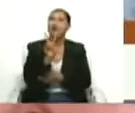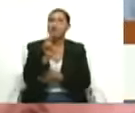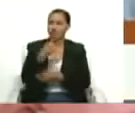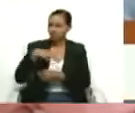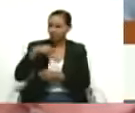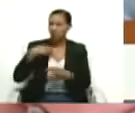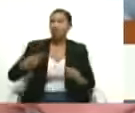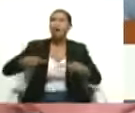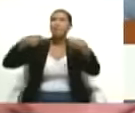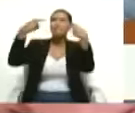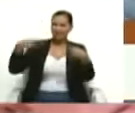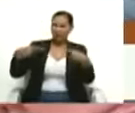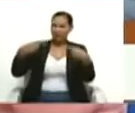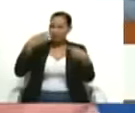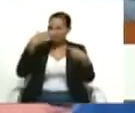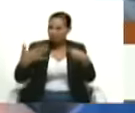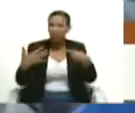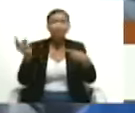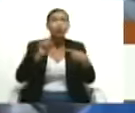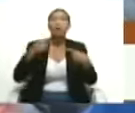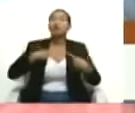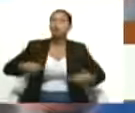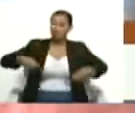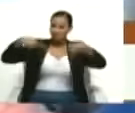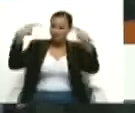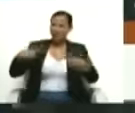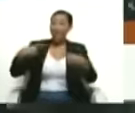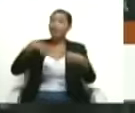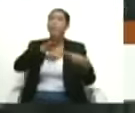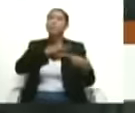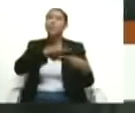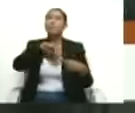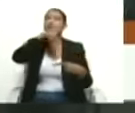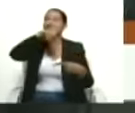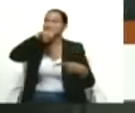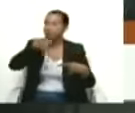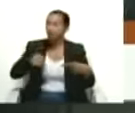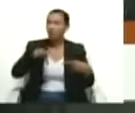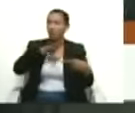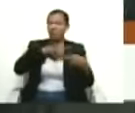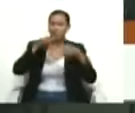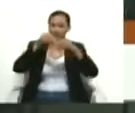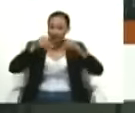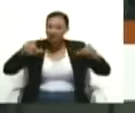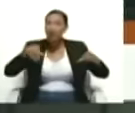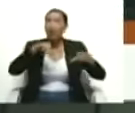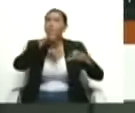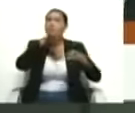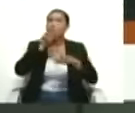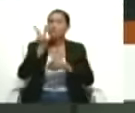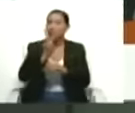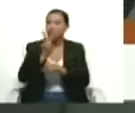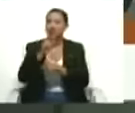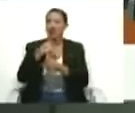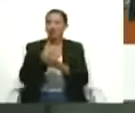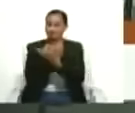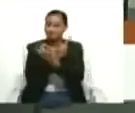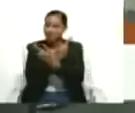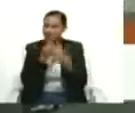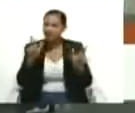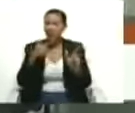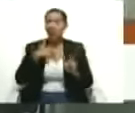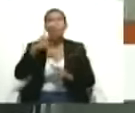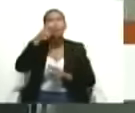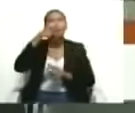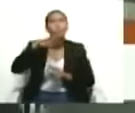peleando por Tres Lochas, estamos peleando por nuestra historia, por nuestro territorio, por nuestra integridad como país, como